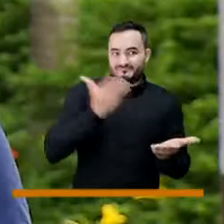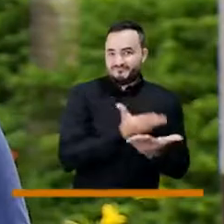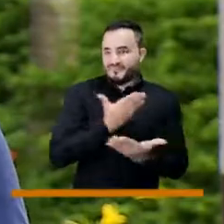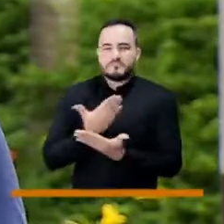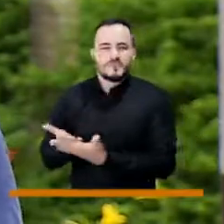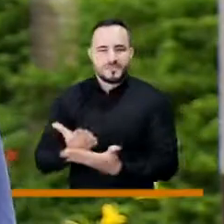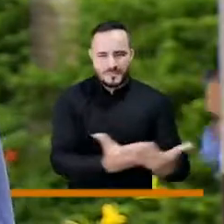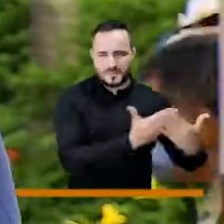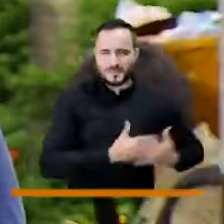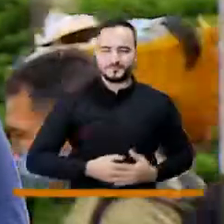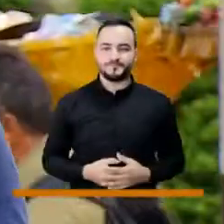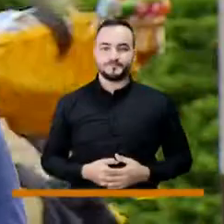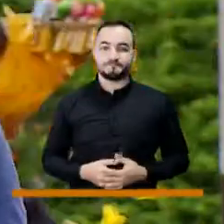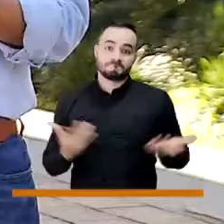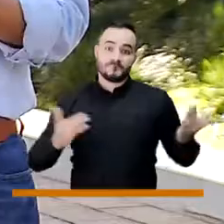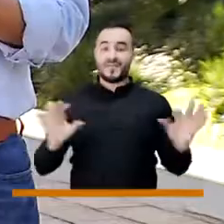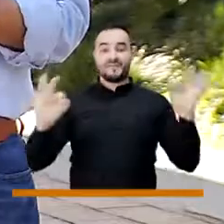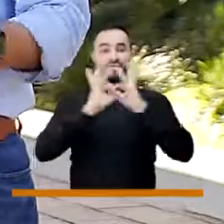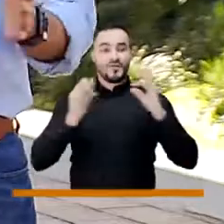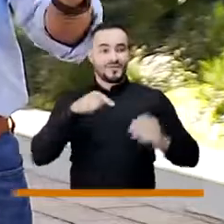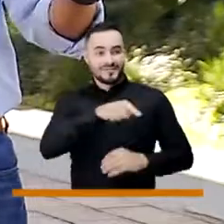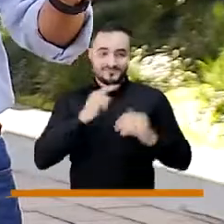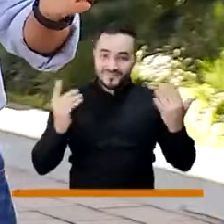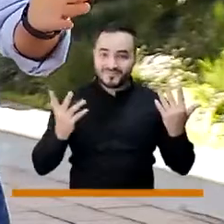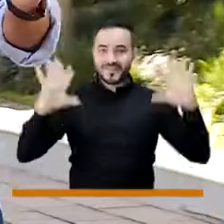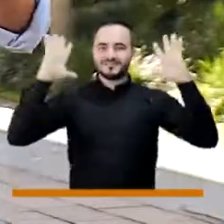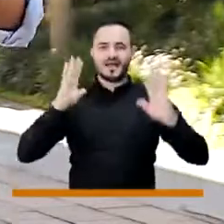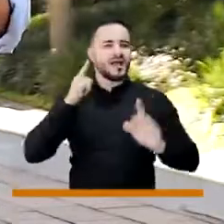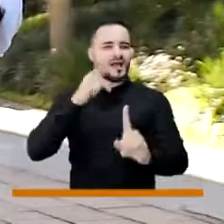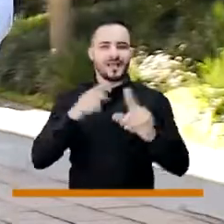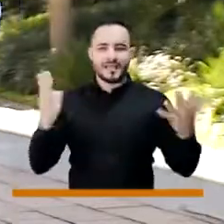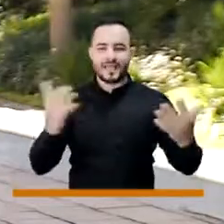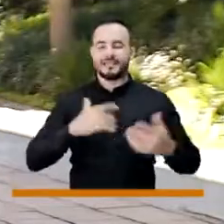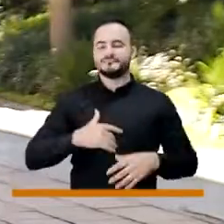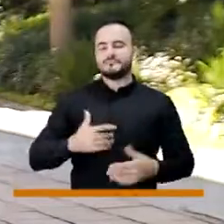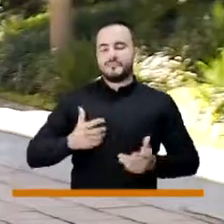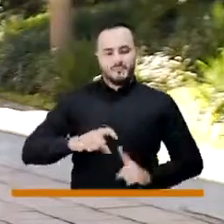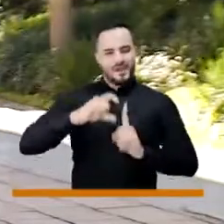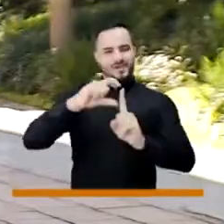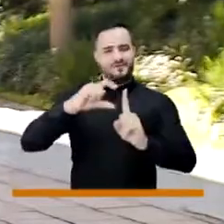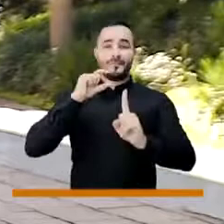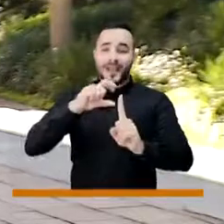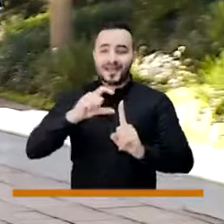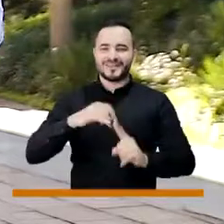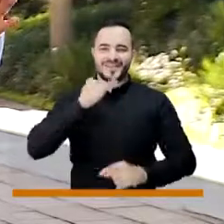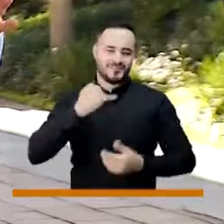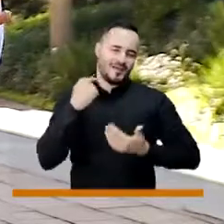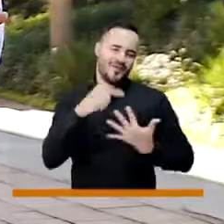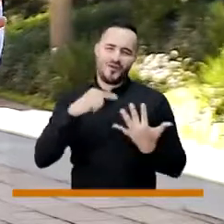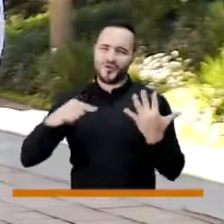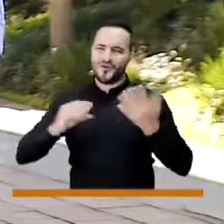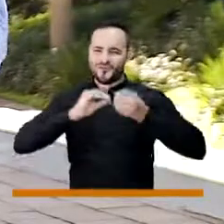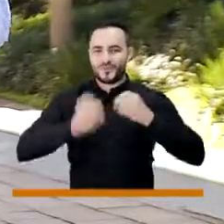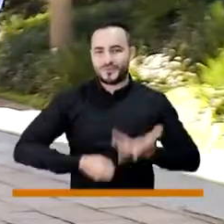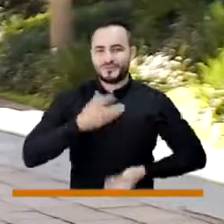bibliotecas populares, tenemos nuestros eventos del libro. El eje central de esta fiesta será la palabra en todas sus